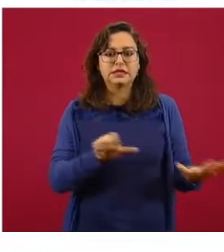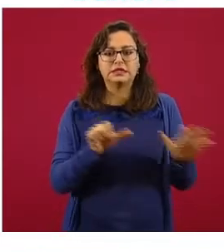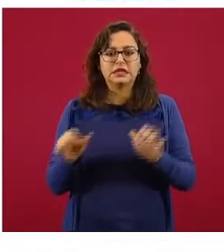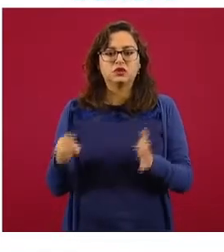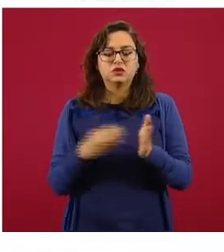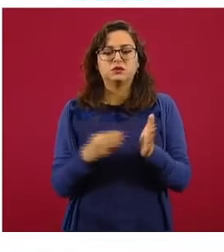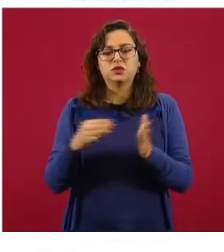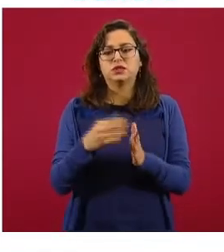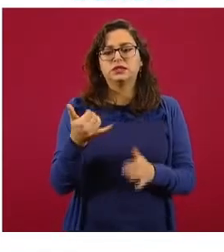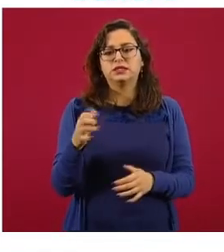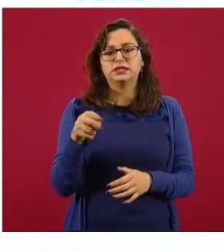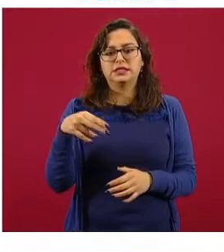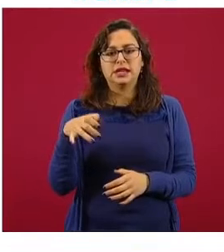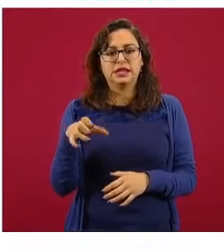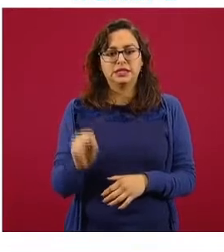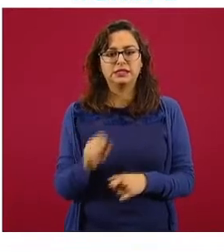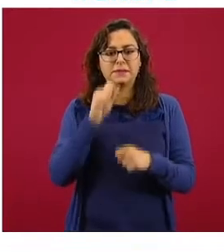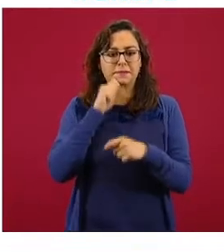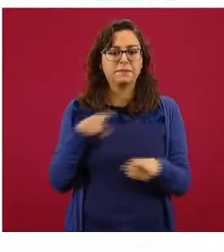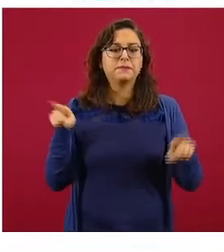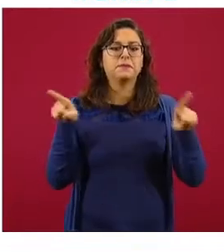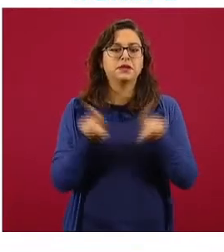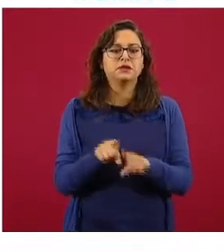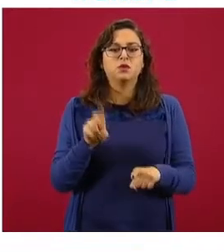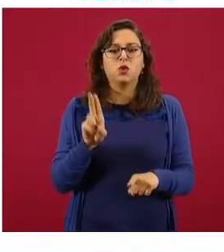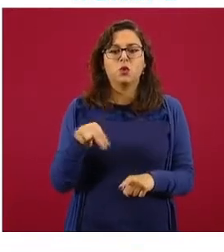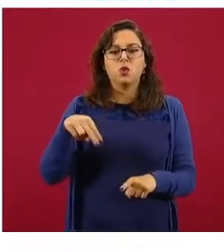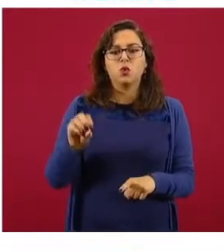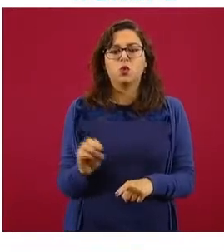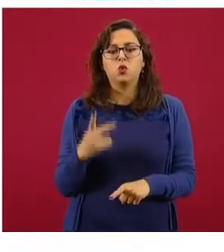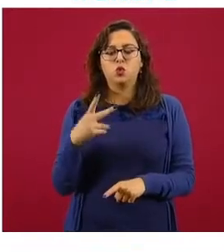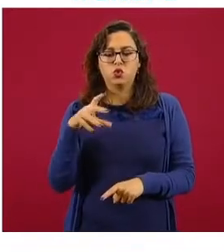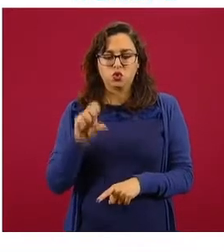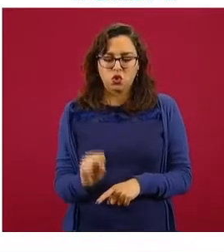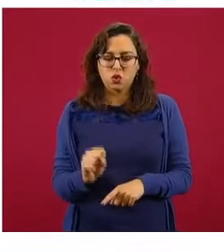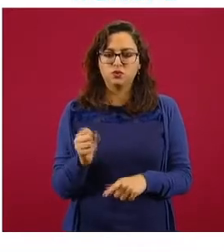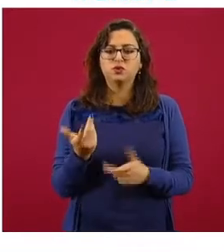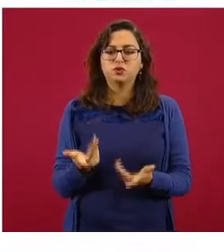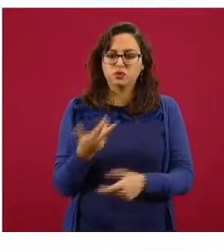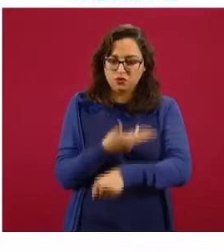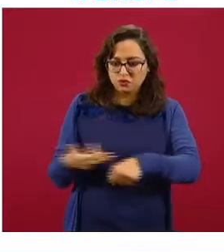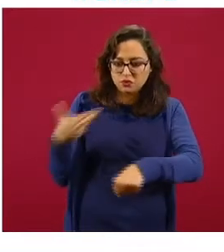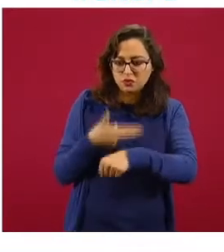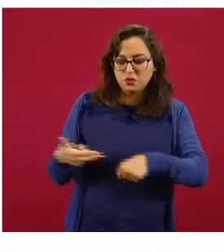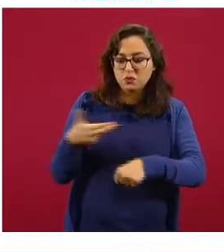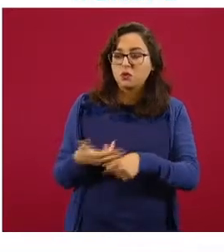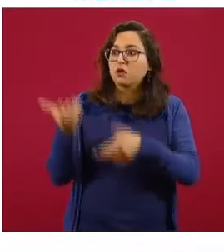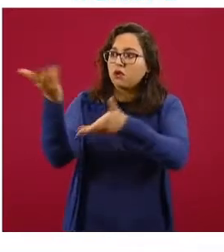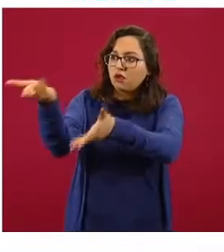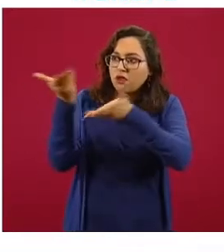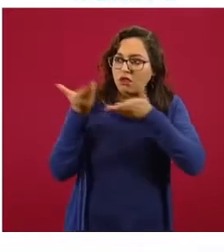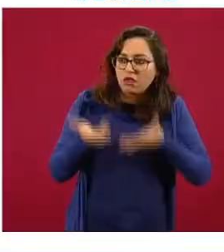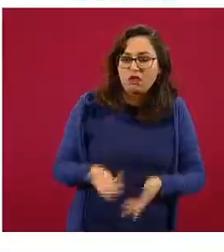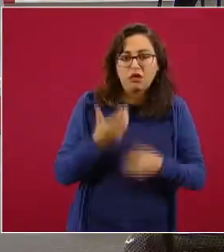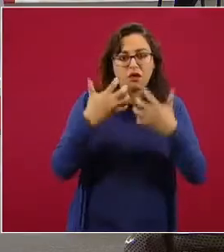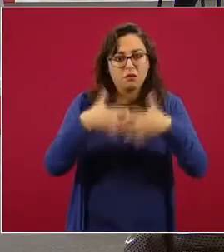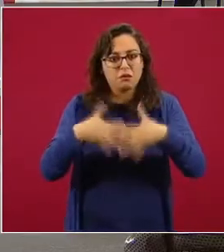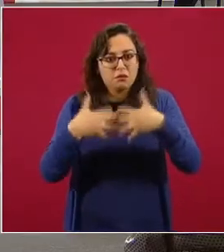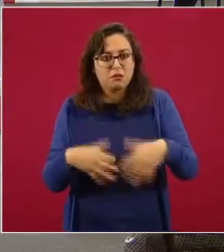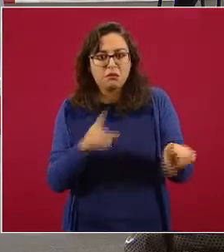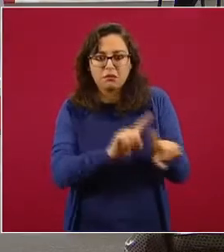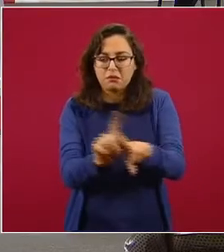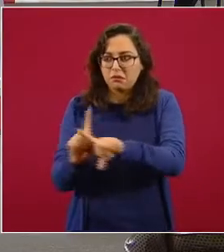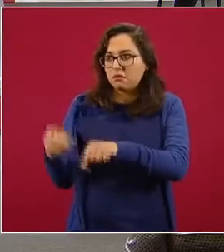de UNOPS, de la ONU. Es un equipo que nos va a servir muchísimo y estamos muy agradecidos con Japón por este convenio. La siguiente, por